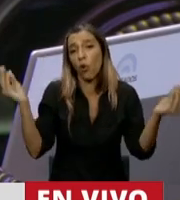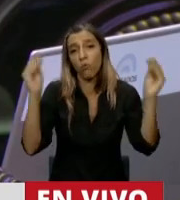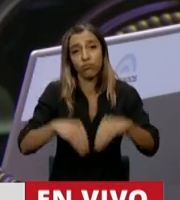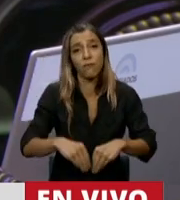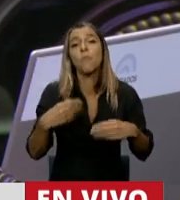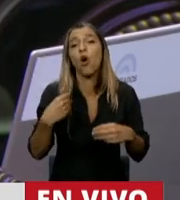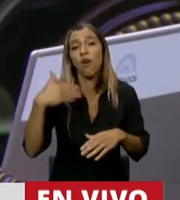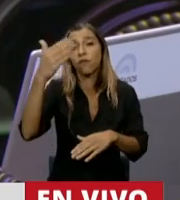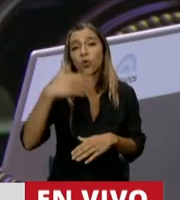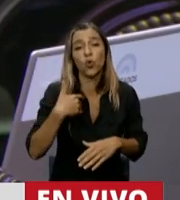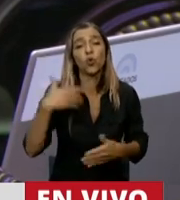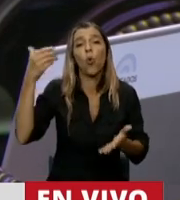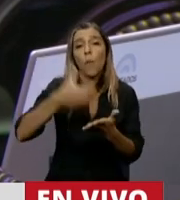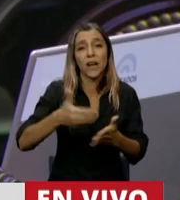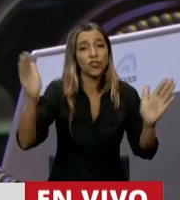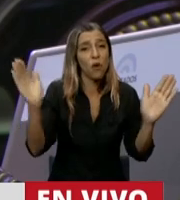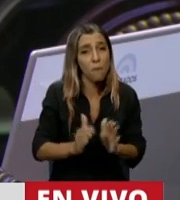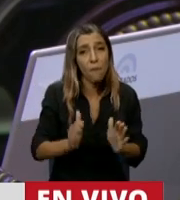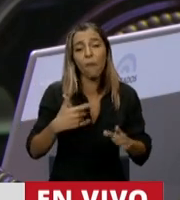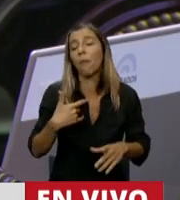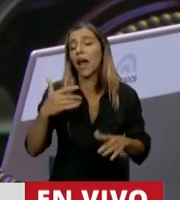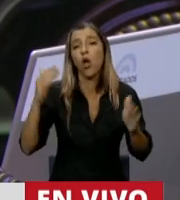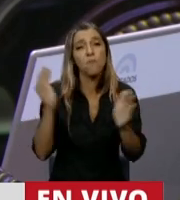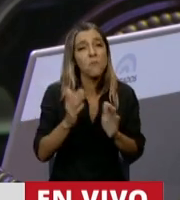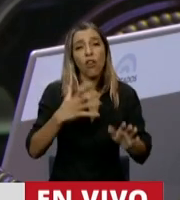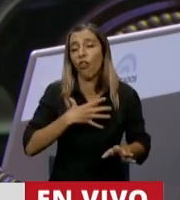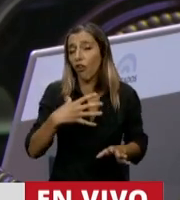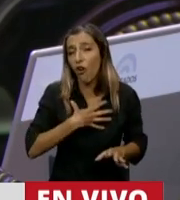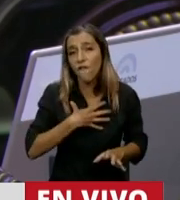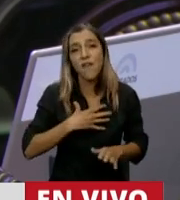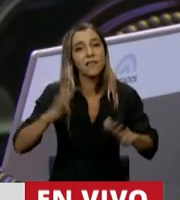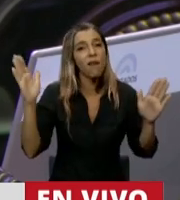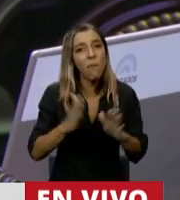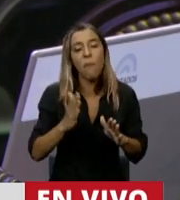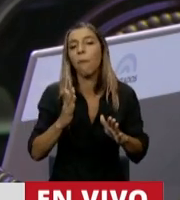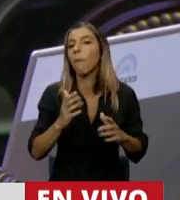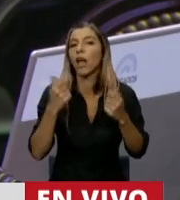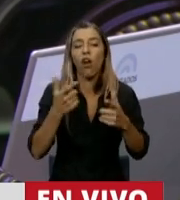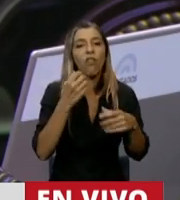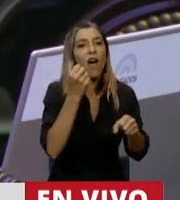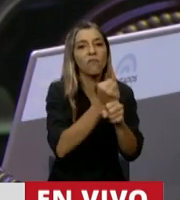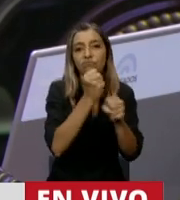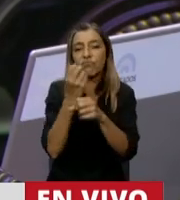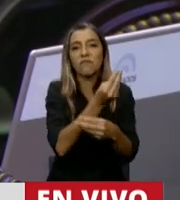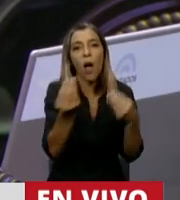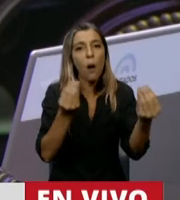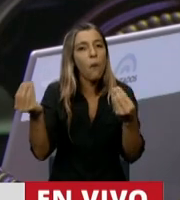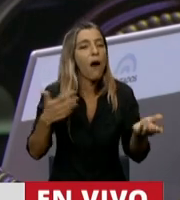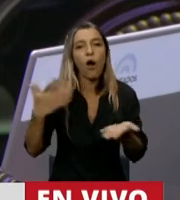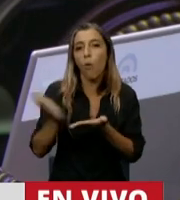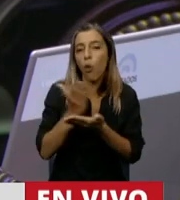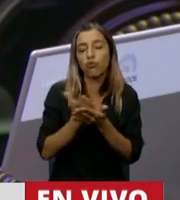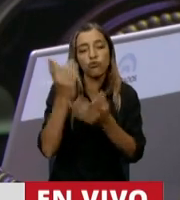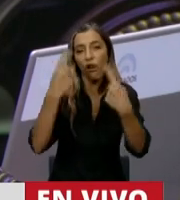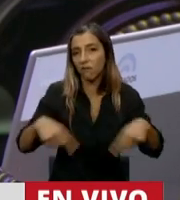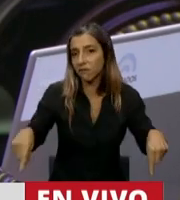significa desaliento, significa menos inversiones y menos confianza para trabajar y para producir y para generar trabajo en la